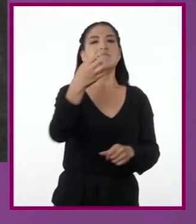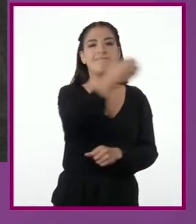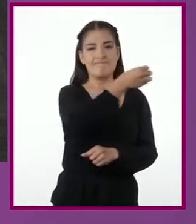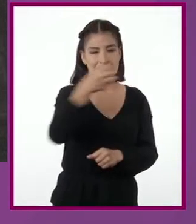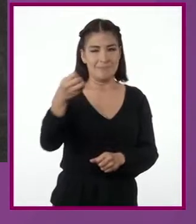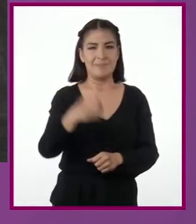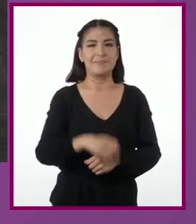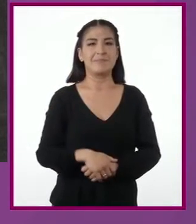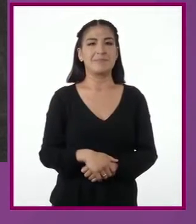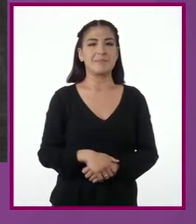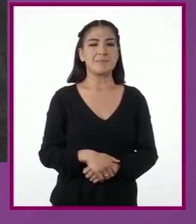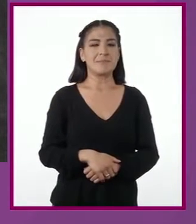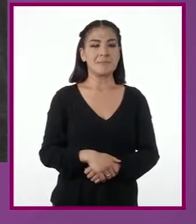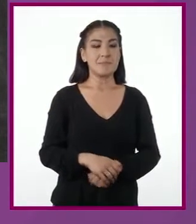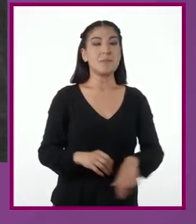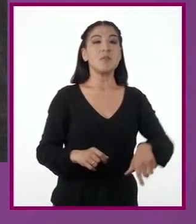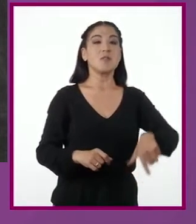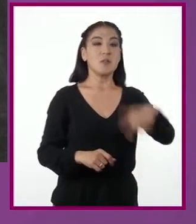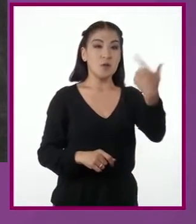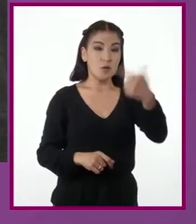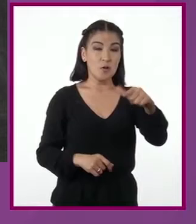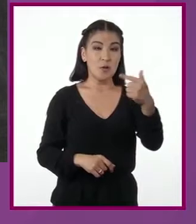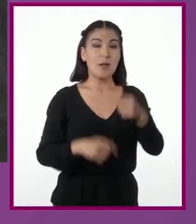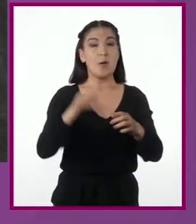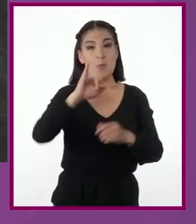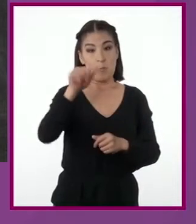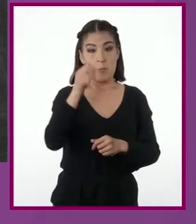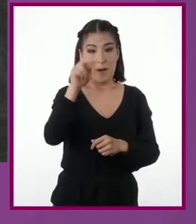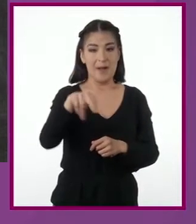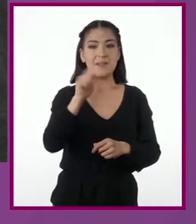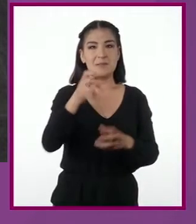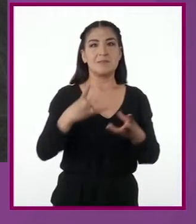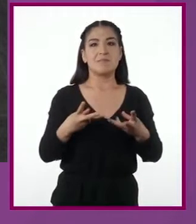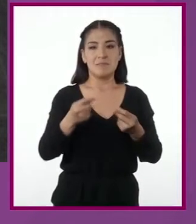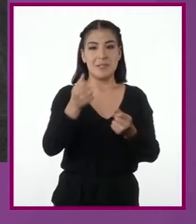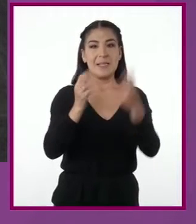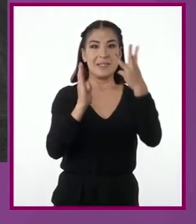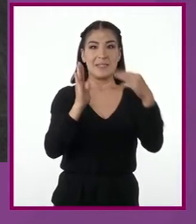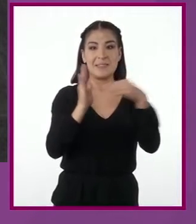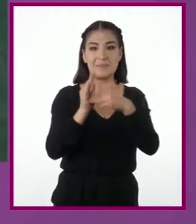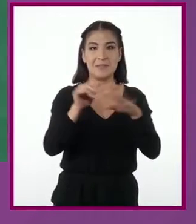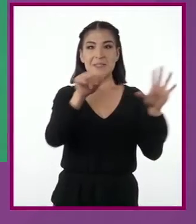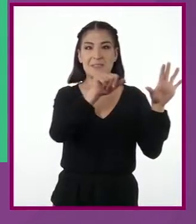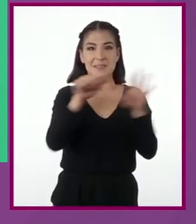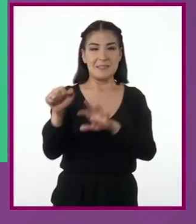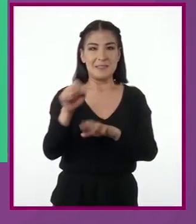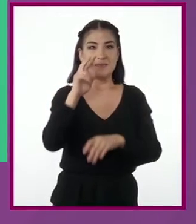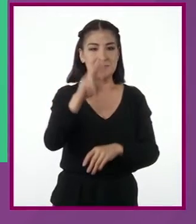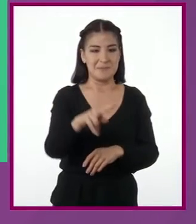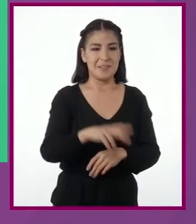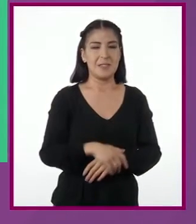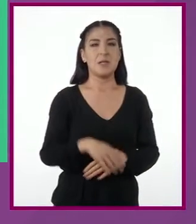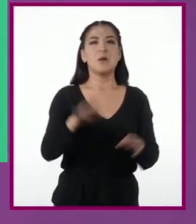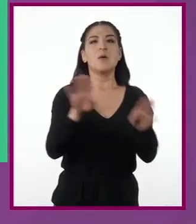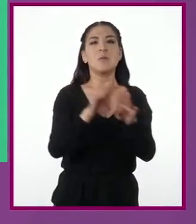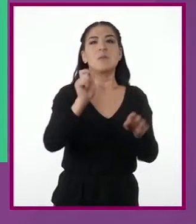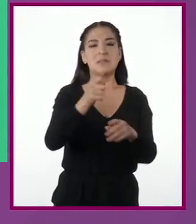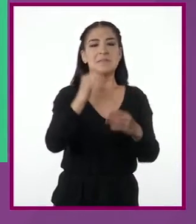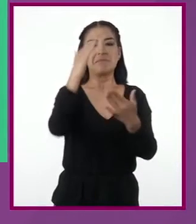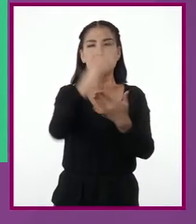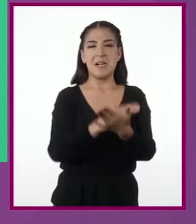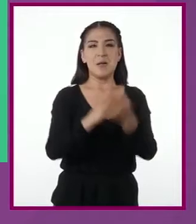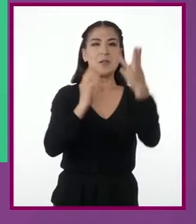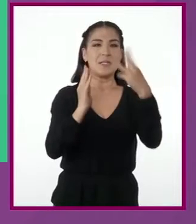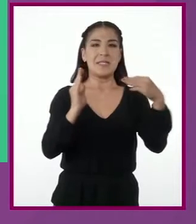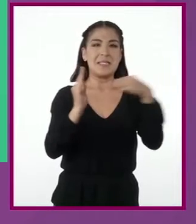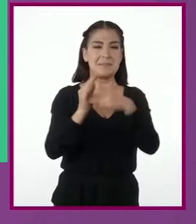operación. Por lo tanto, Juan ha gastado 3,600 pesos, o en otras palabras, tiene menos